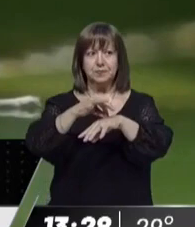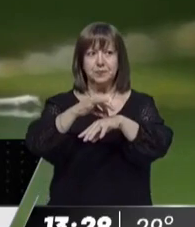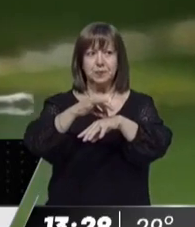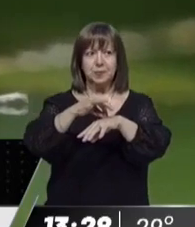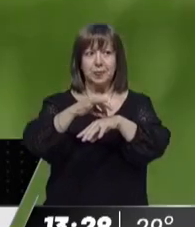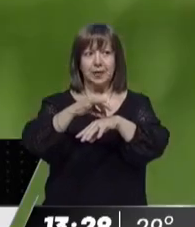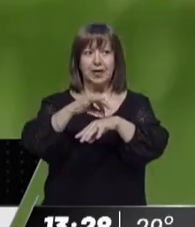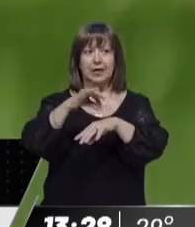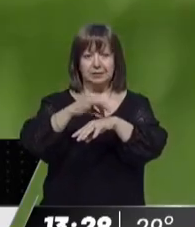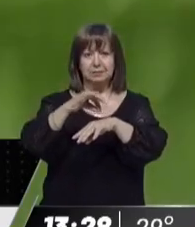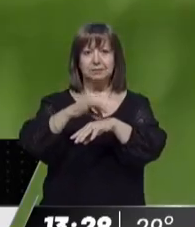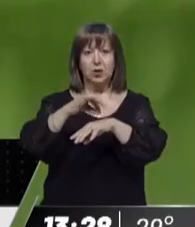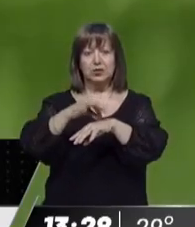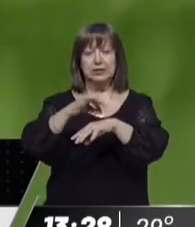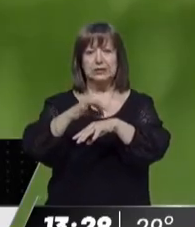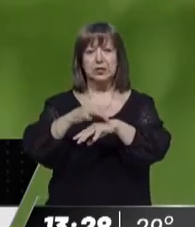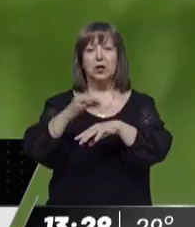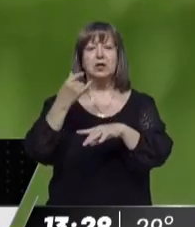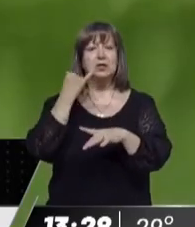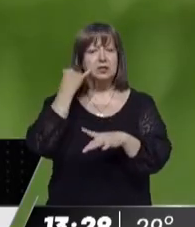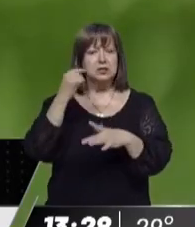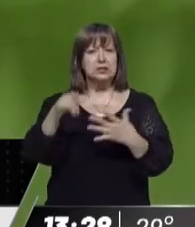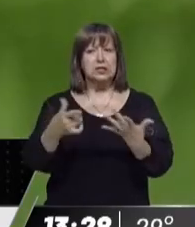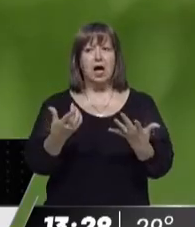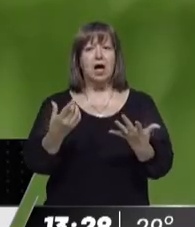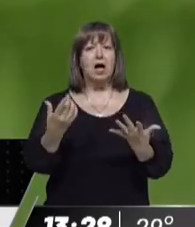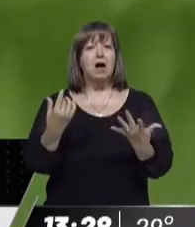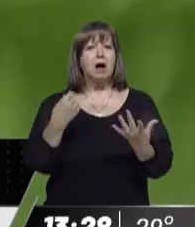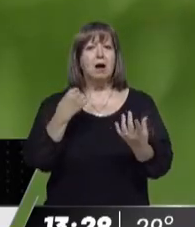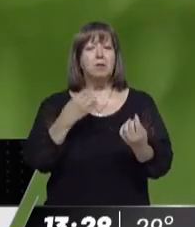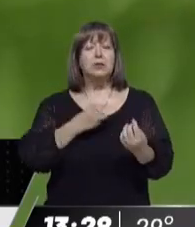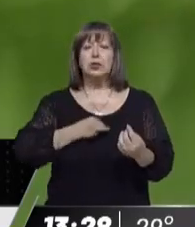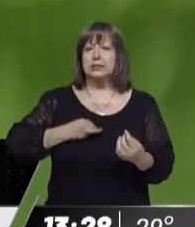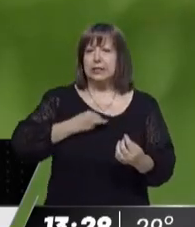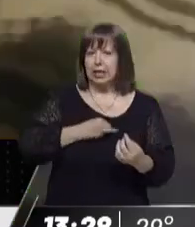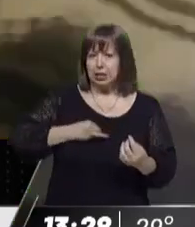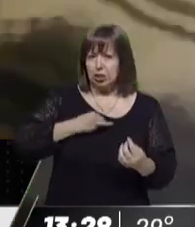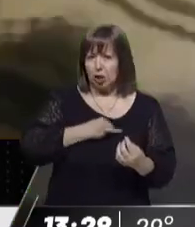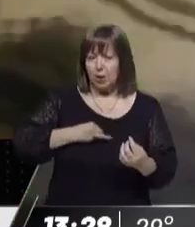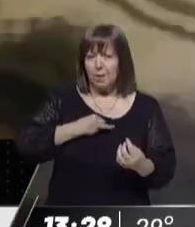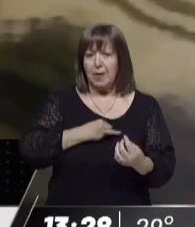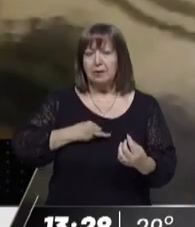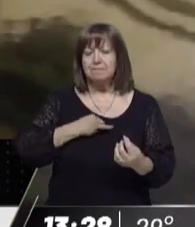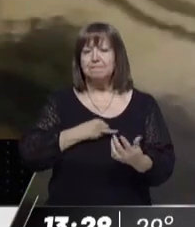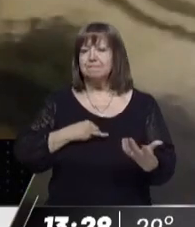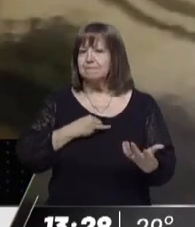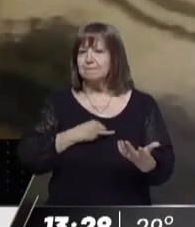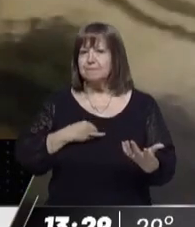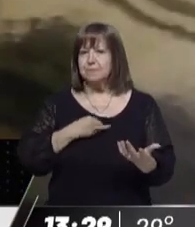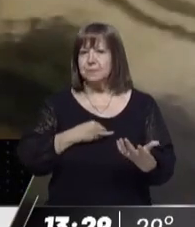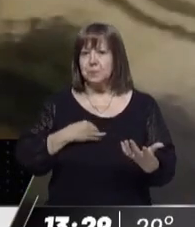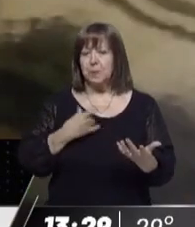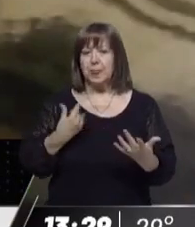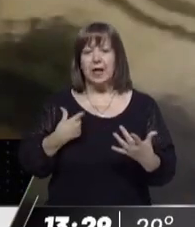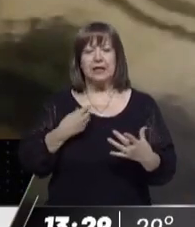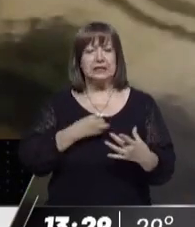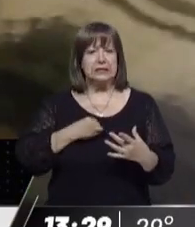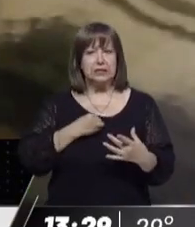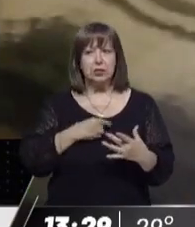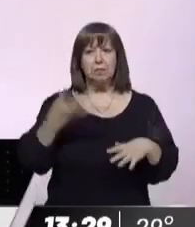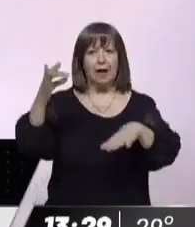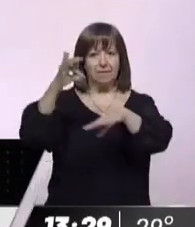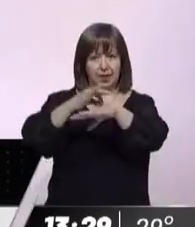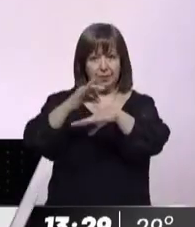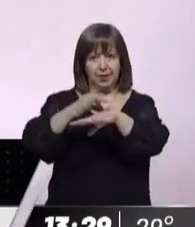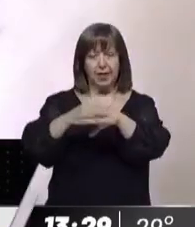comentó cuáles son los síntomas para poder tener en claro qué es lo que se presenta como síntoma si uno tiene esta enfermedad.